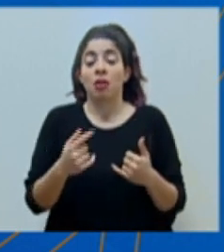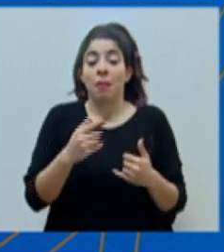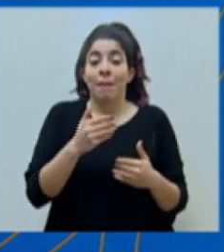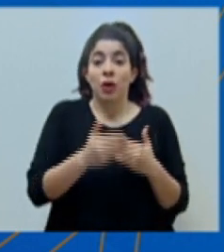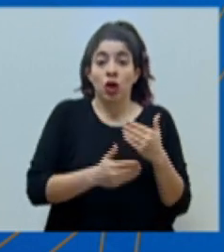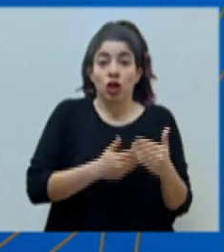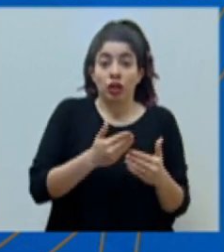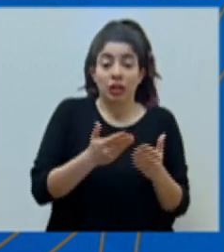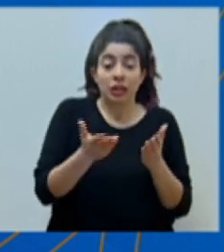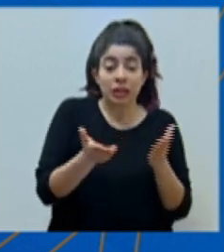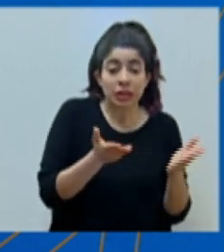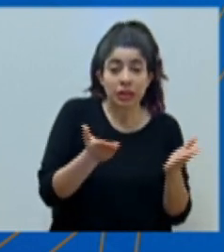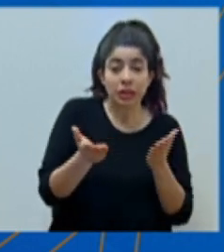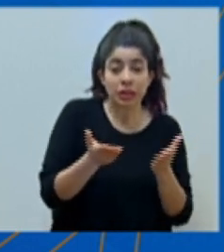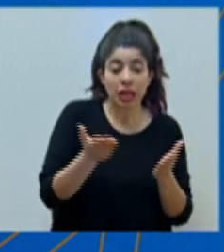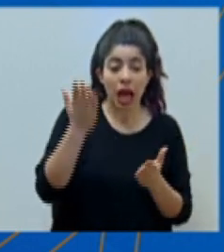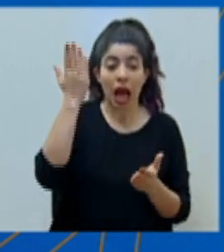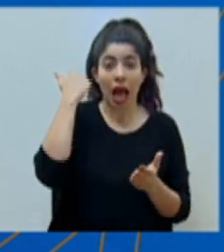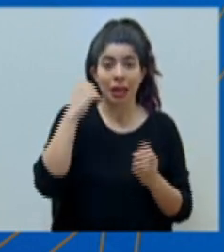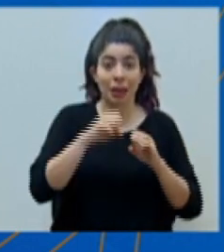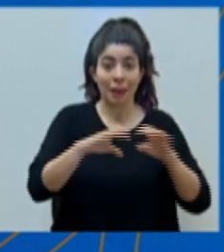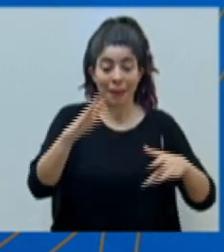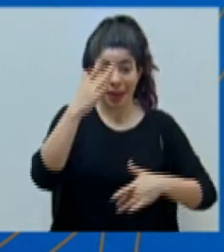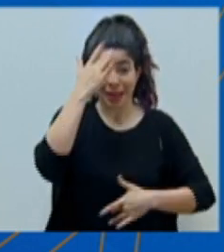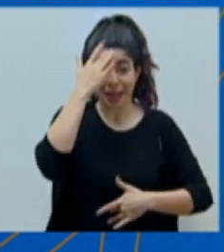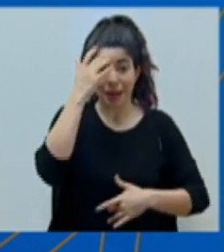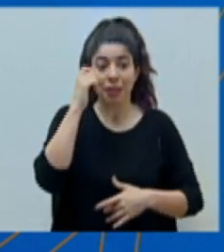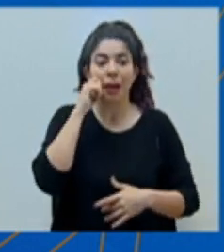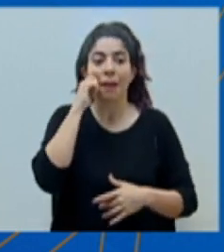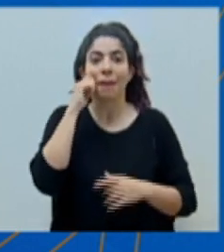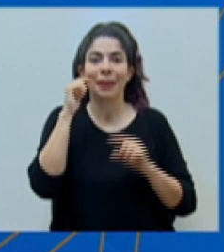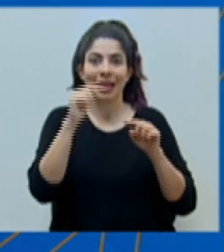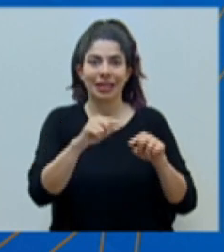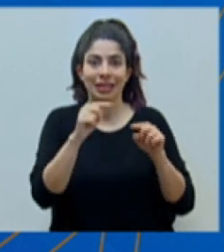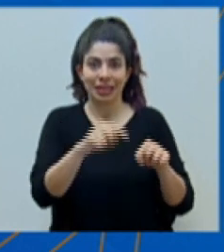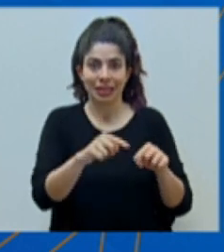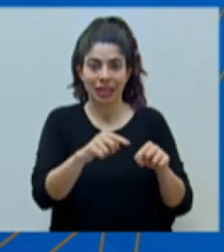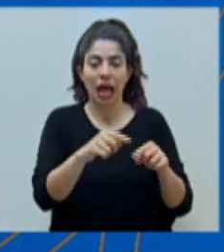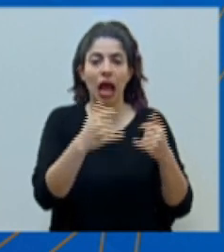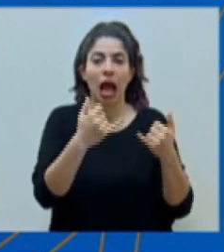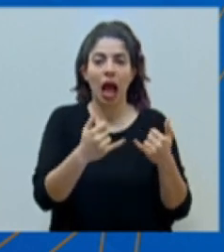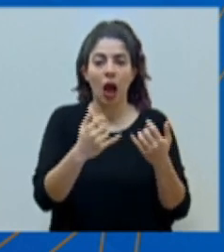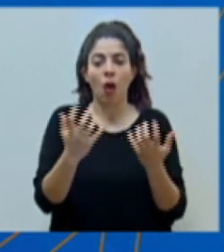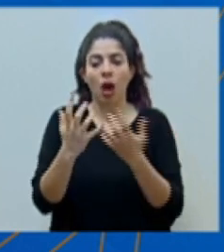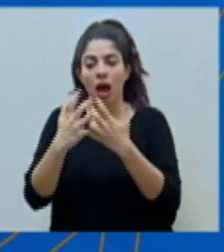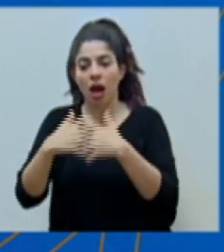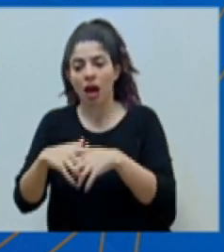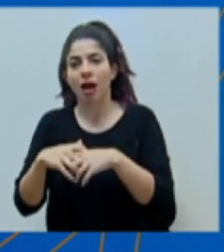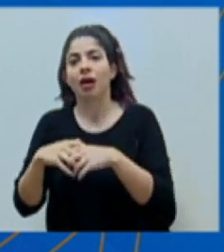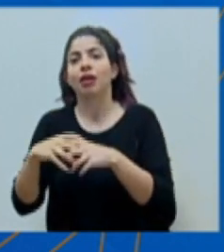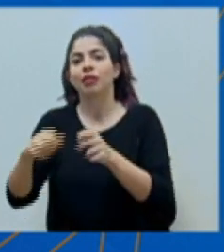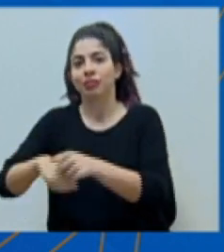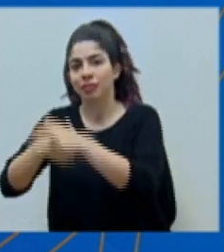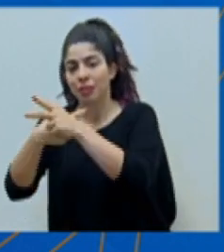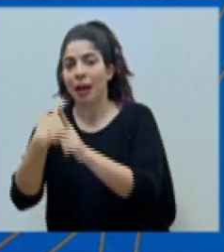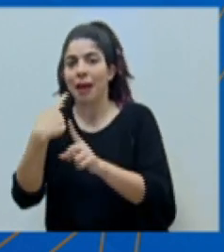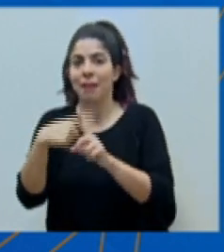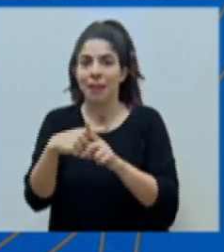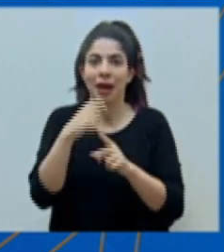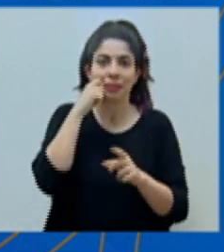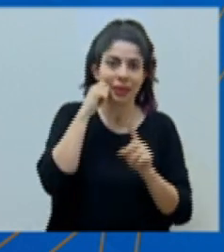de mediación que lo teníamos antes de la pandemia presencial totalmente, como dijimos, combinado con educación a distancia